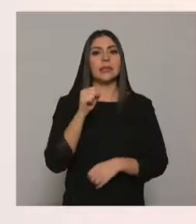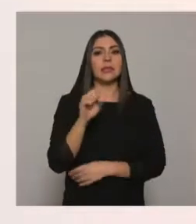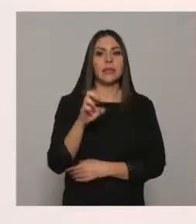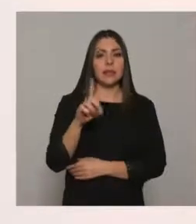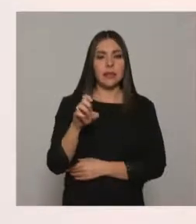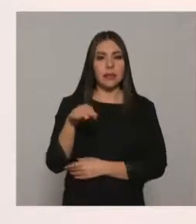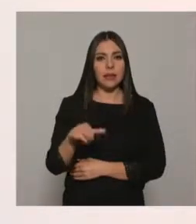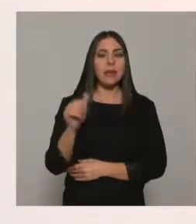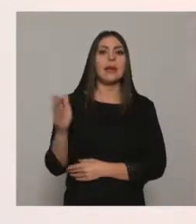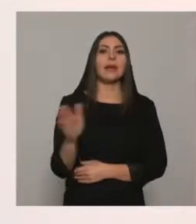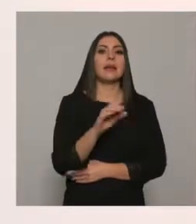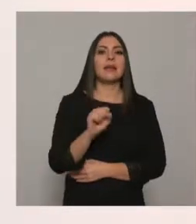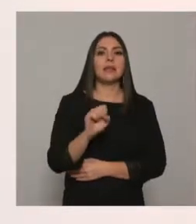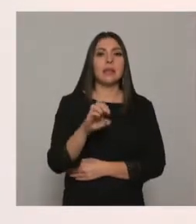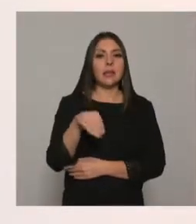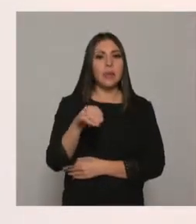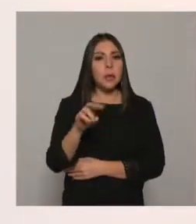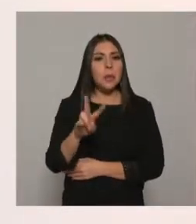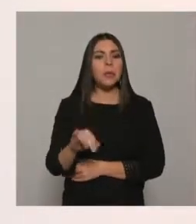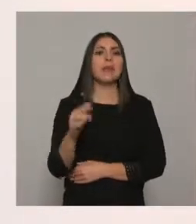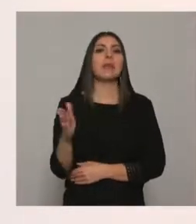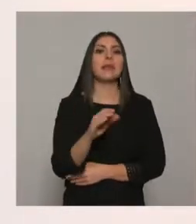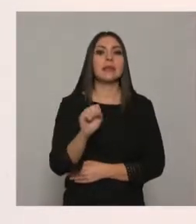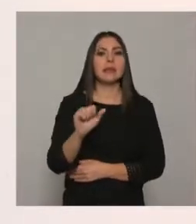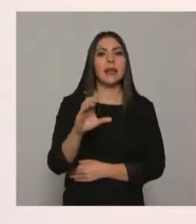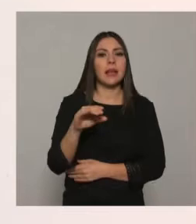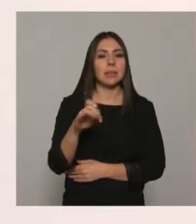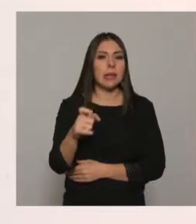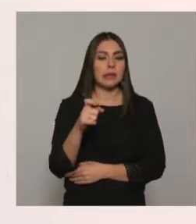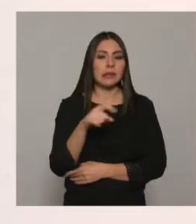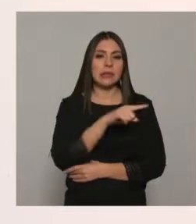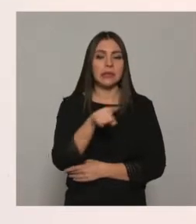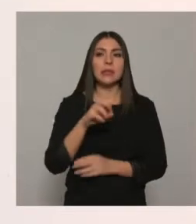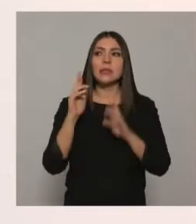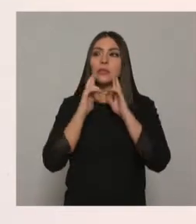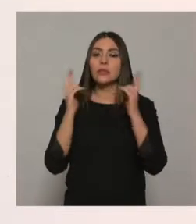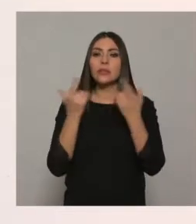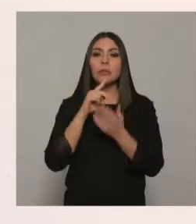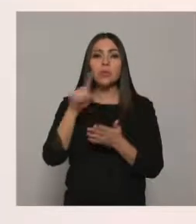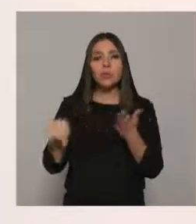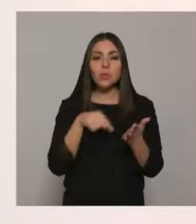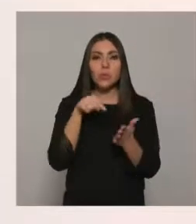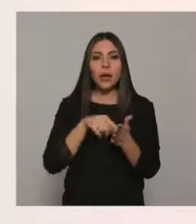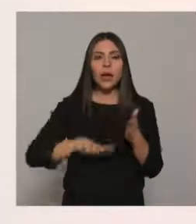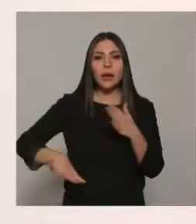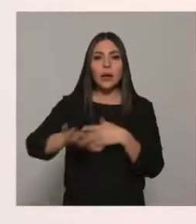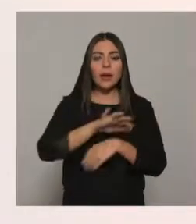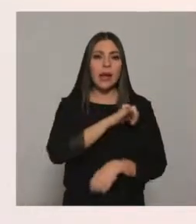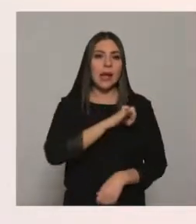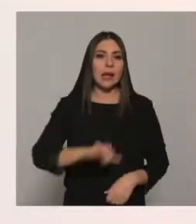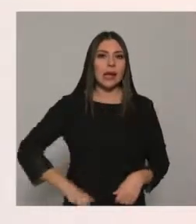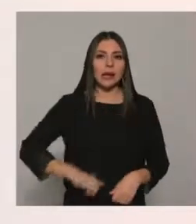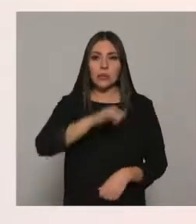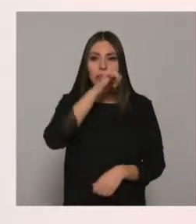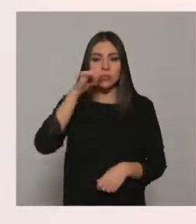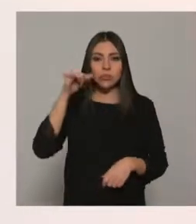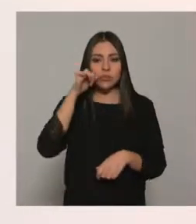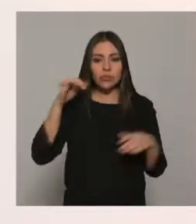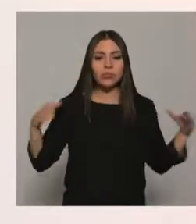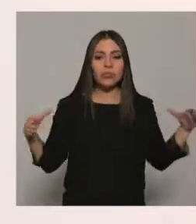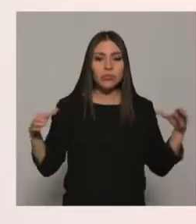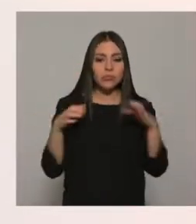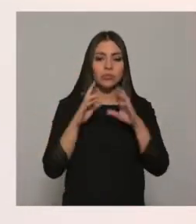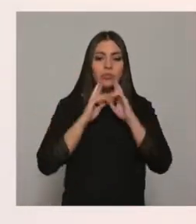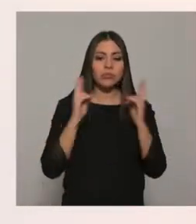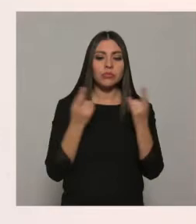de Movilidad, del Sistema de Aguas, se reunirán en instalaciones de la Alcaldía de Benito Juárez para continuar con este diálogo y presentación